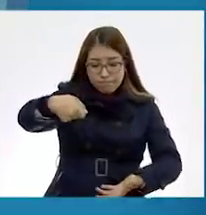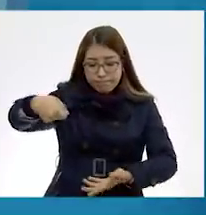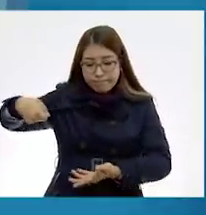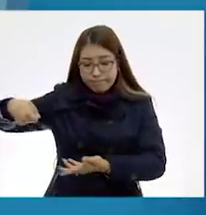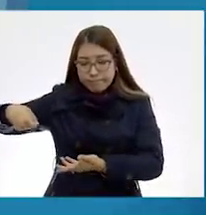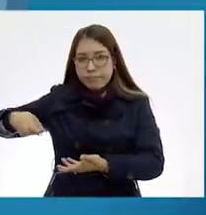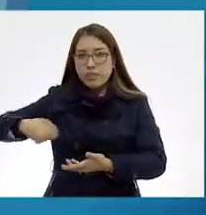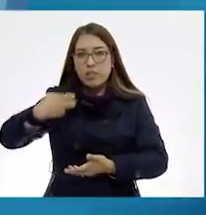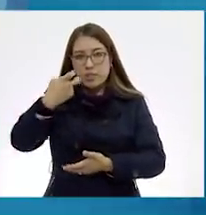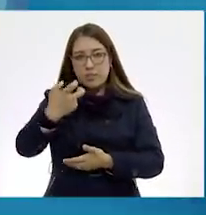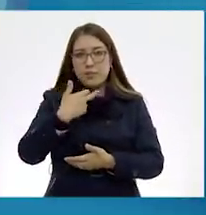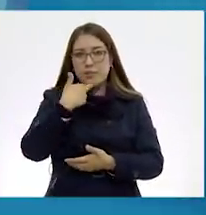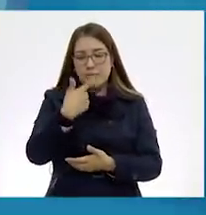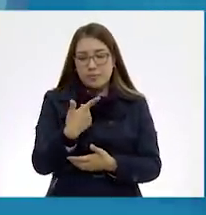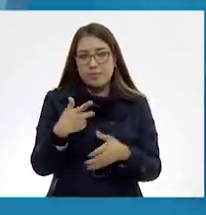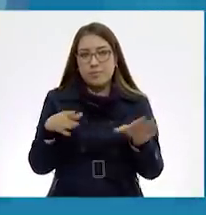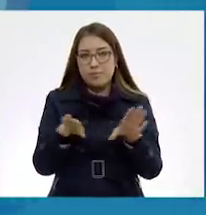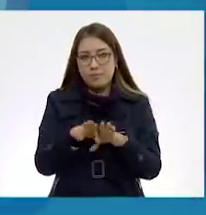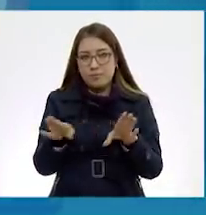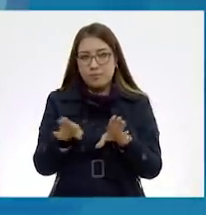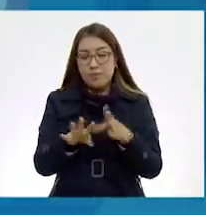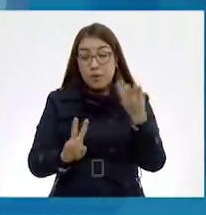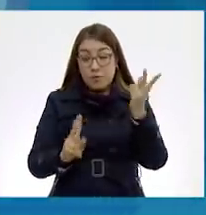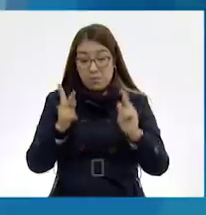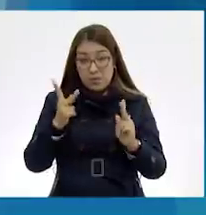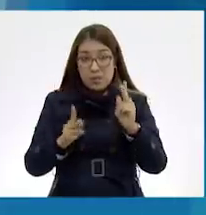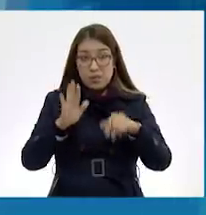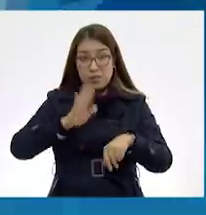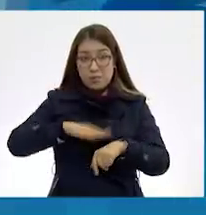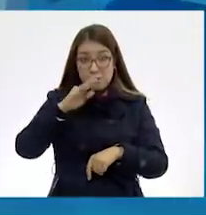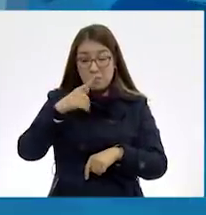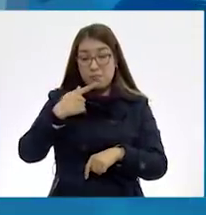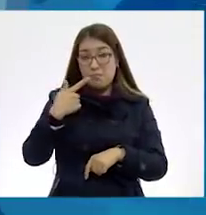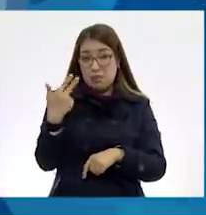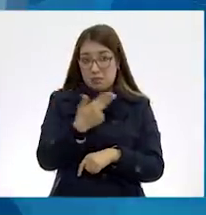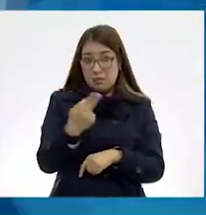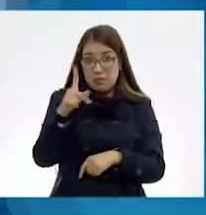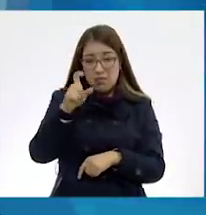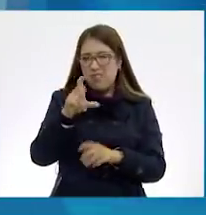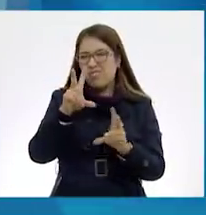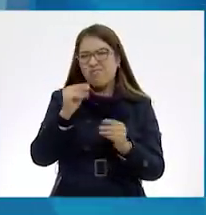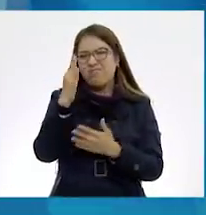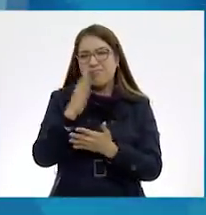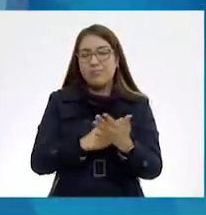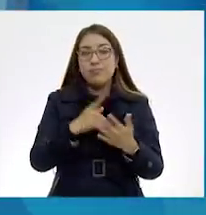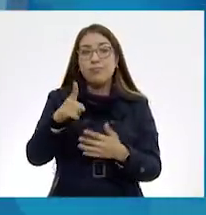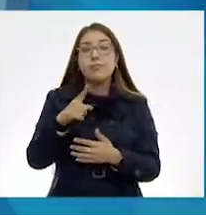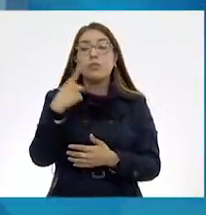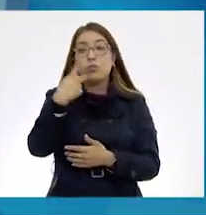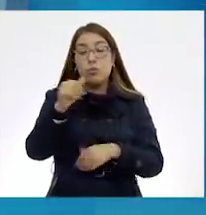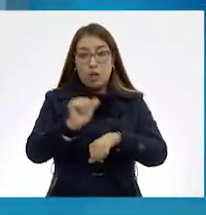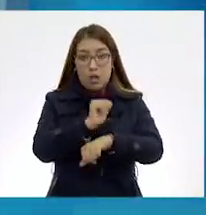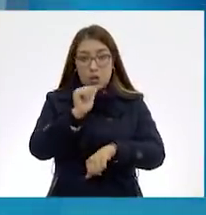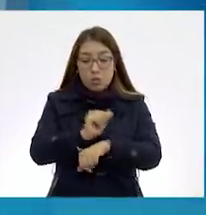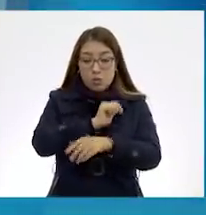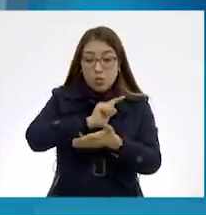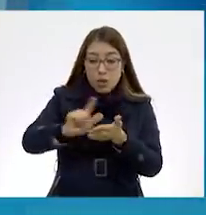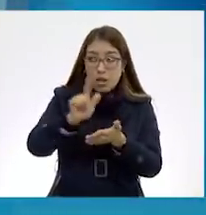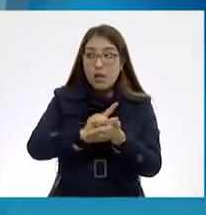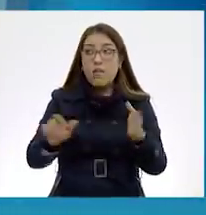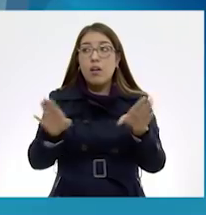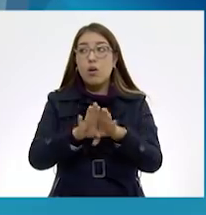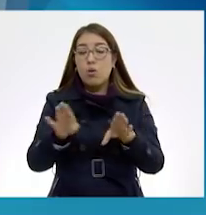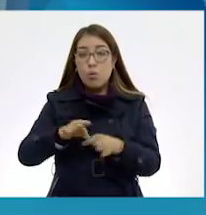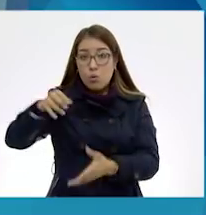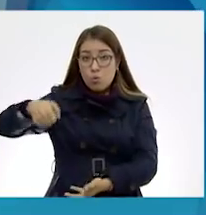lugar donde vives, en lugar de plantas con mayores requerimientos de agua. lava el coche en casa con cubetas de